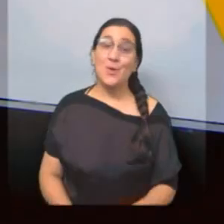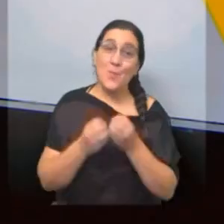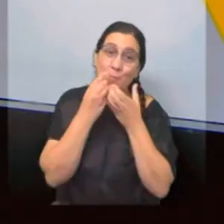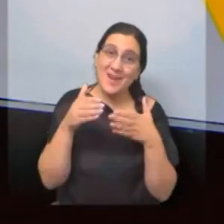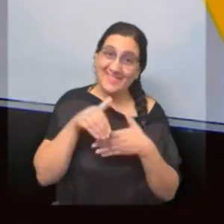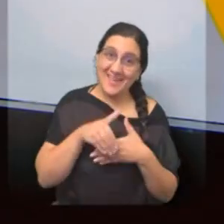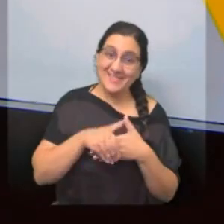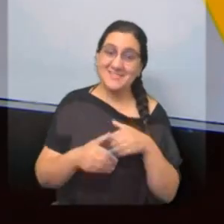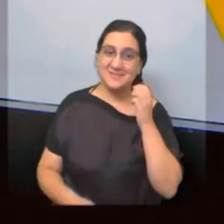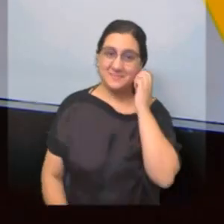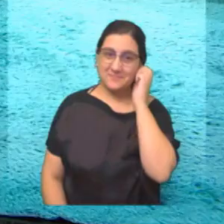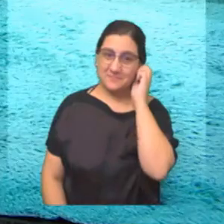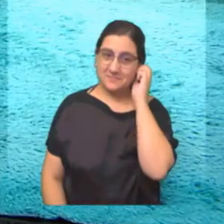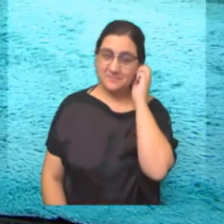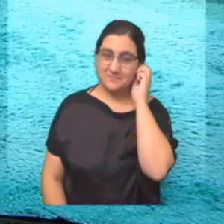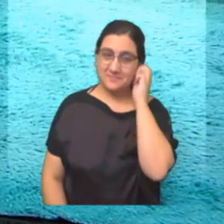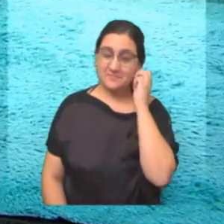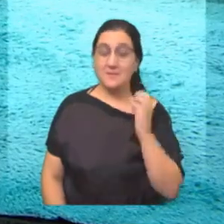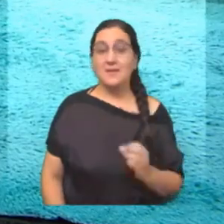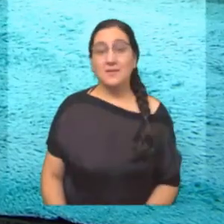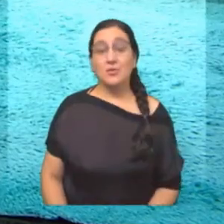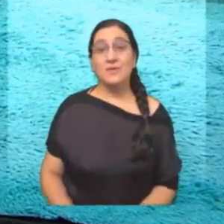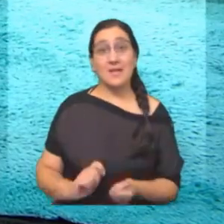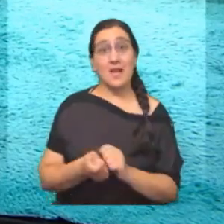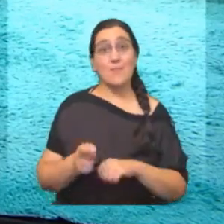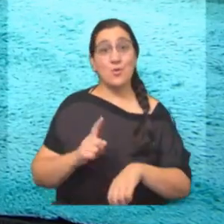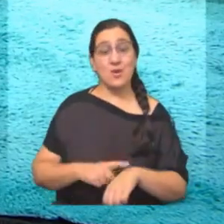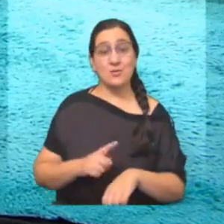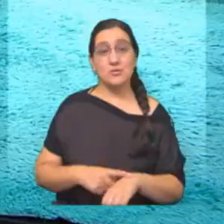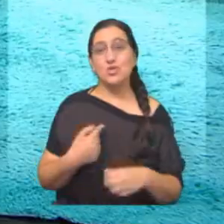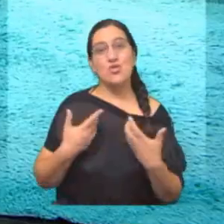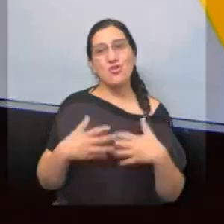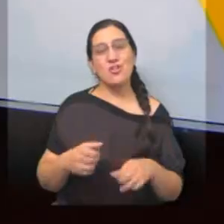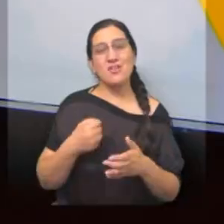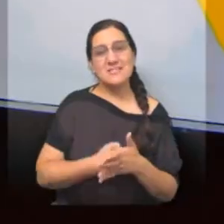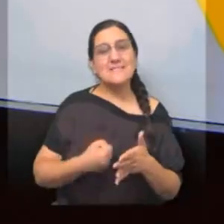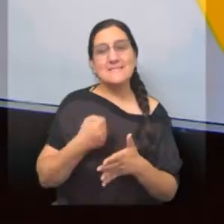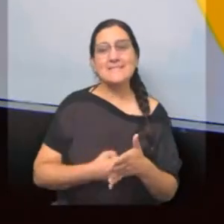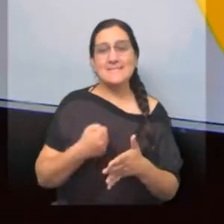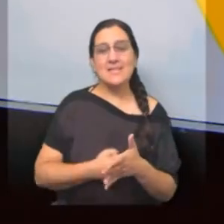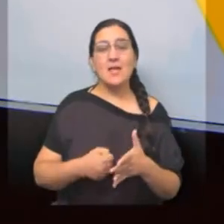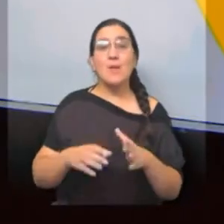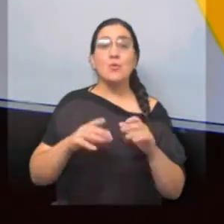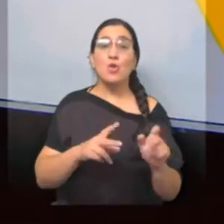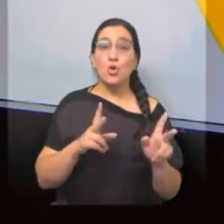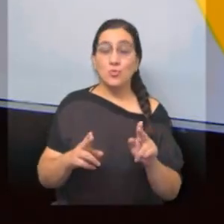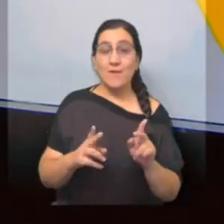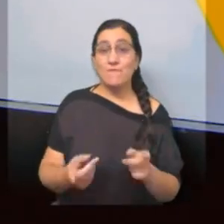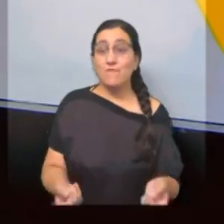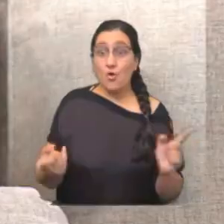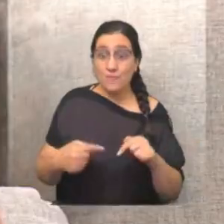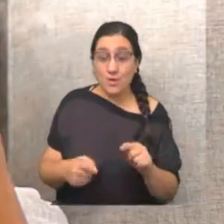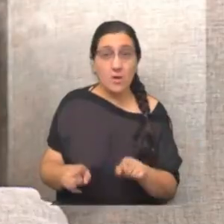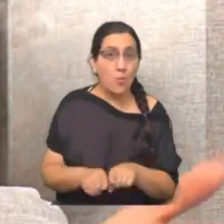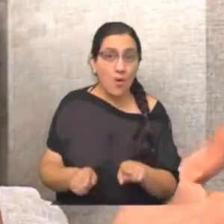tardes, bienvenido. Buenas tardes en este cambio de horario. Vos sabés que, Tania, yo no quiero insistir, pero todos los columnistas volvieron cuando volvió